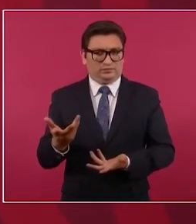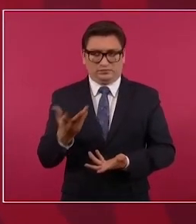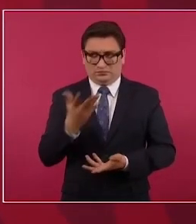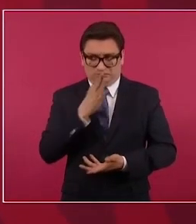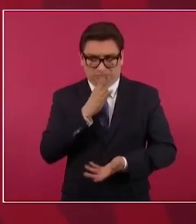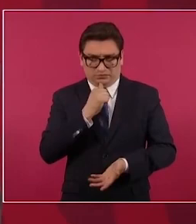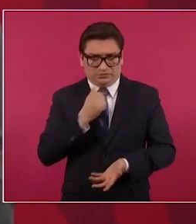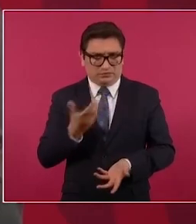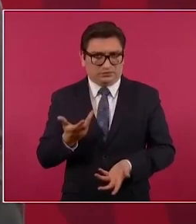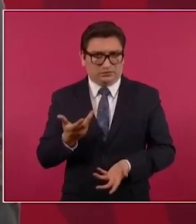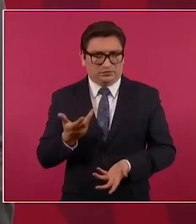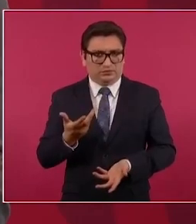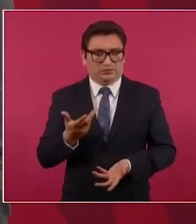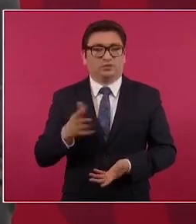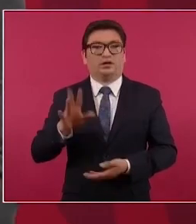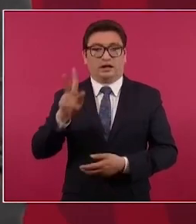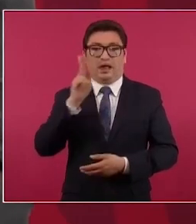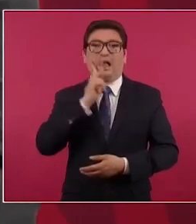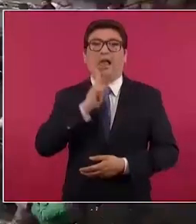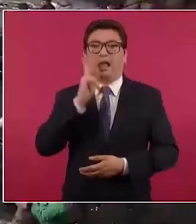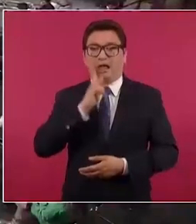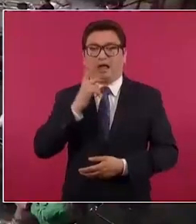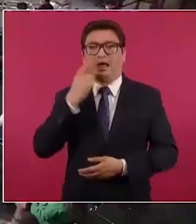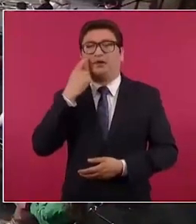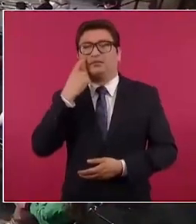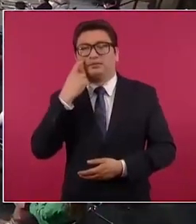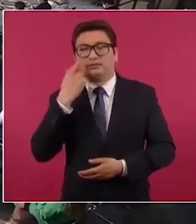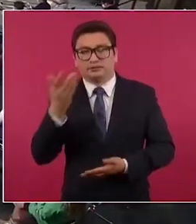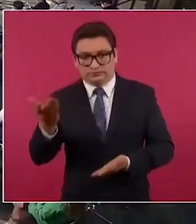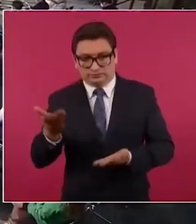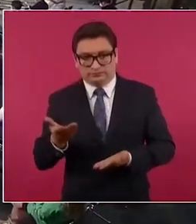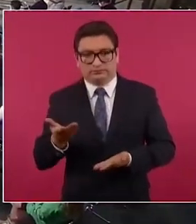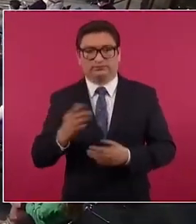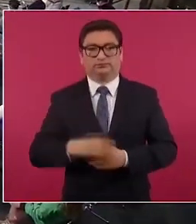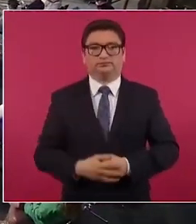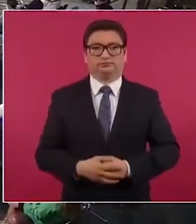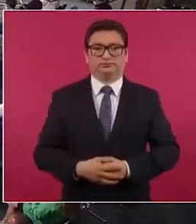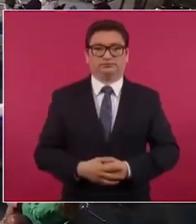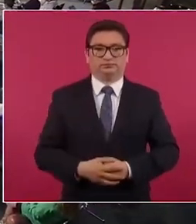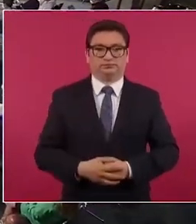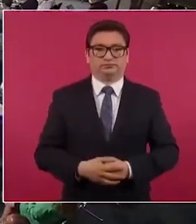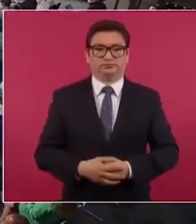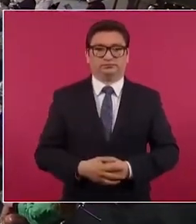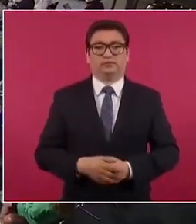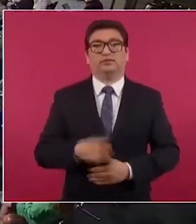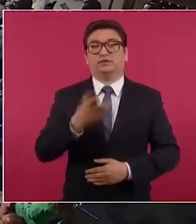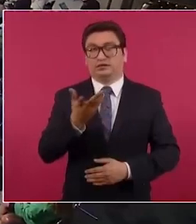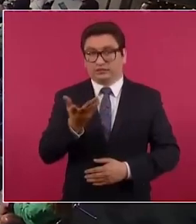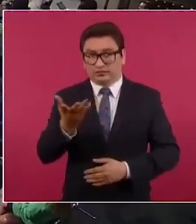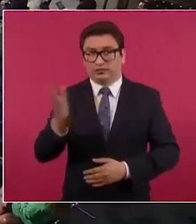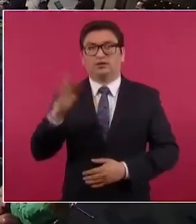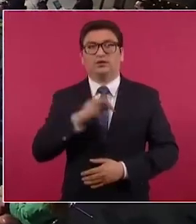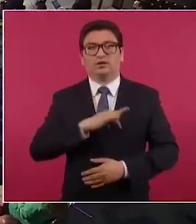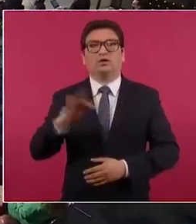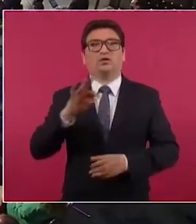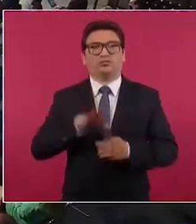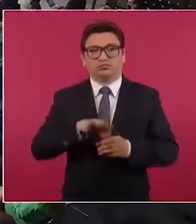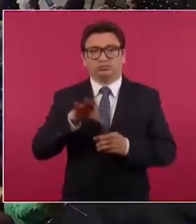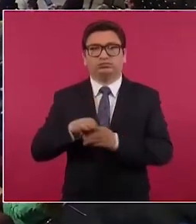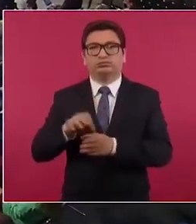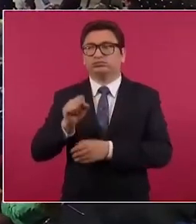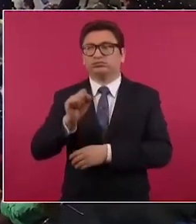A ver, pon la gráfica, que votaron a favor